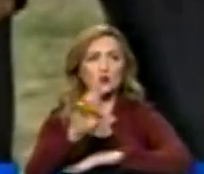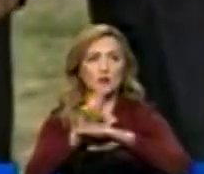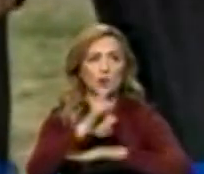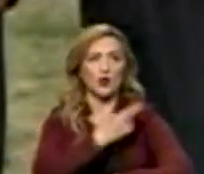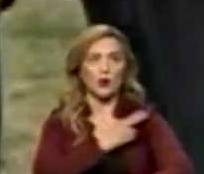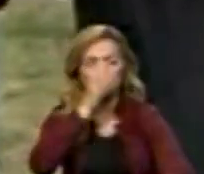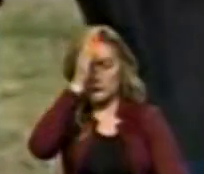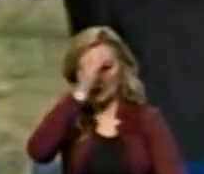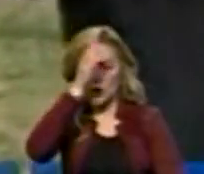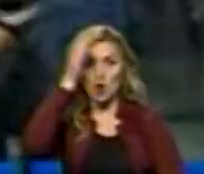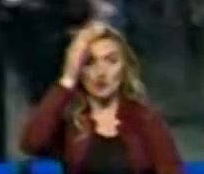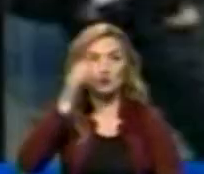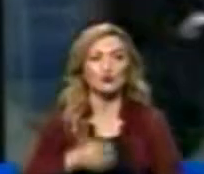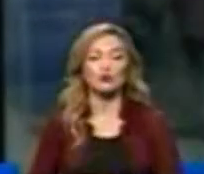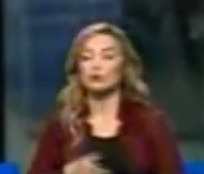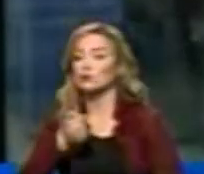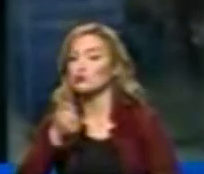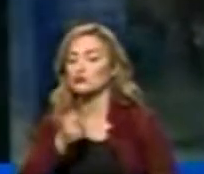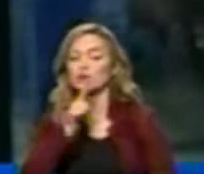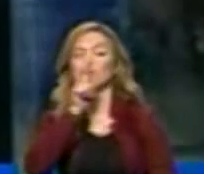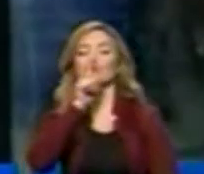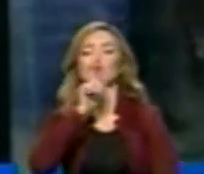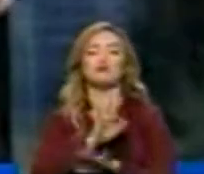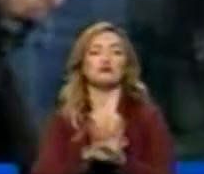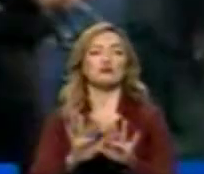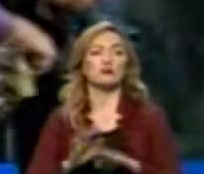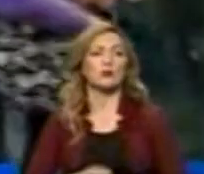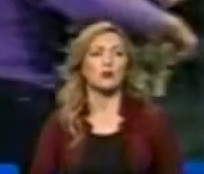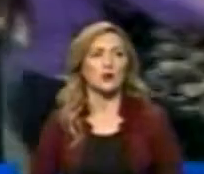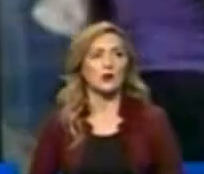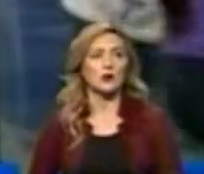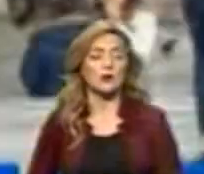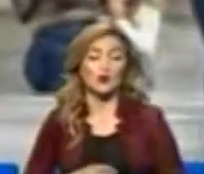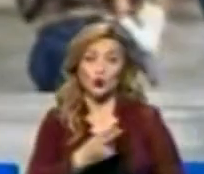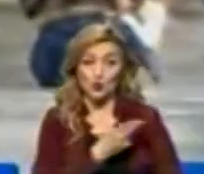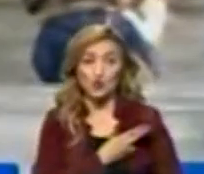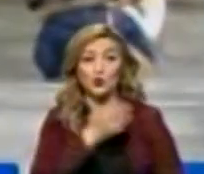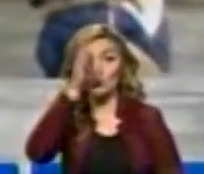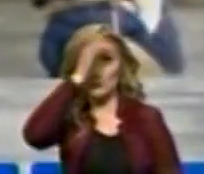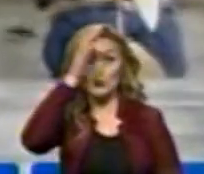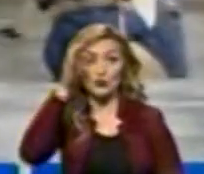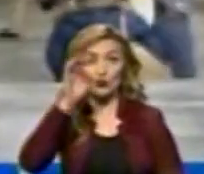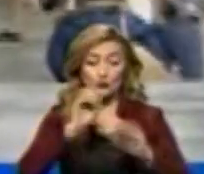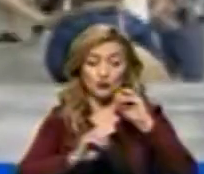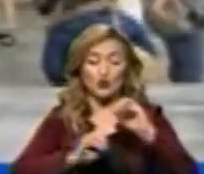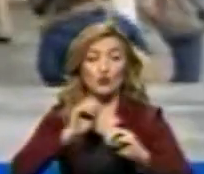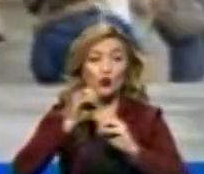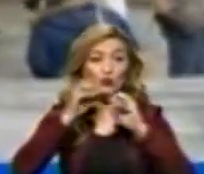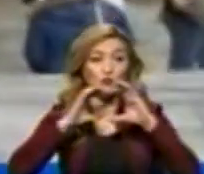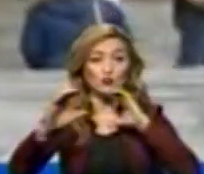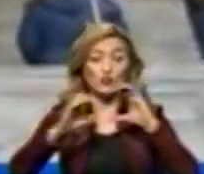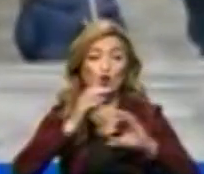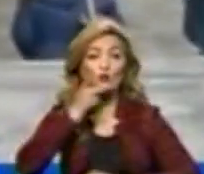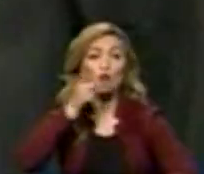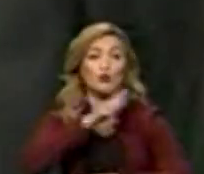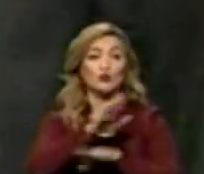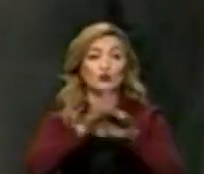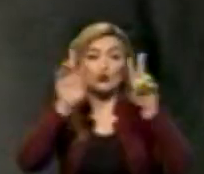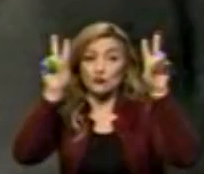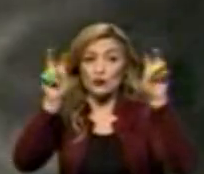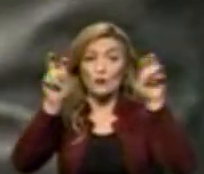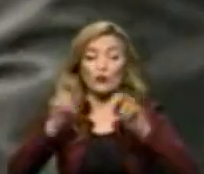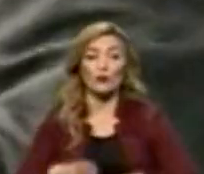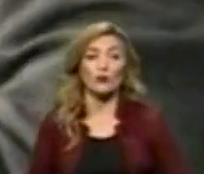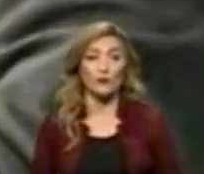católica no quiso pronunciarse y se anunció que la universidad de mit irá a un comunicado público sobre este tema en